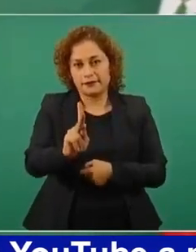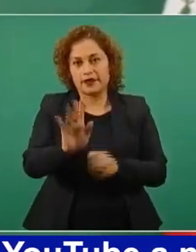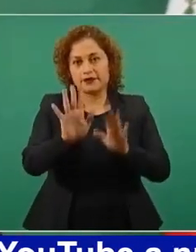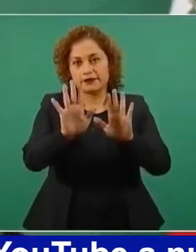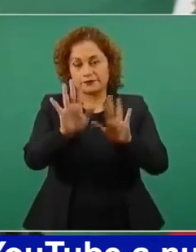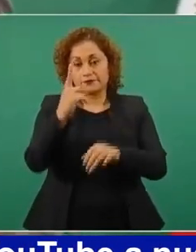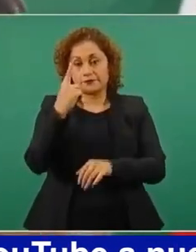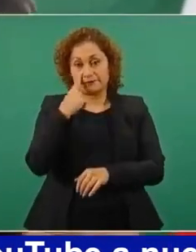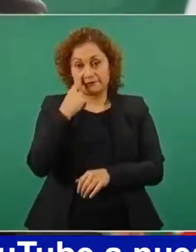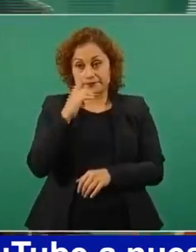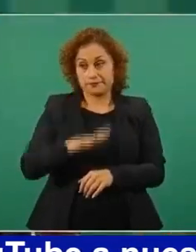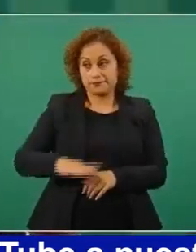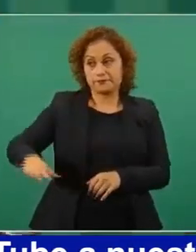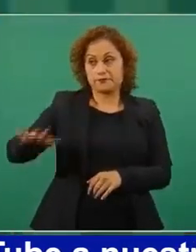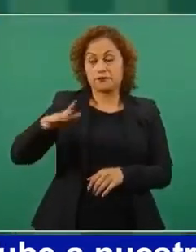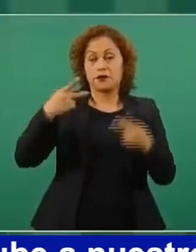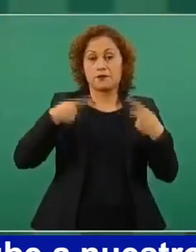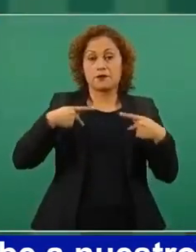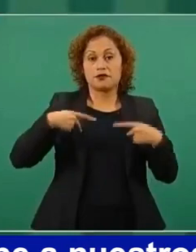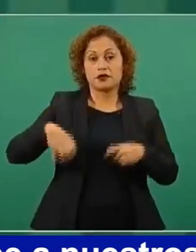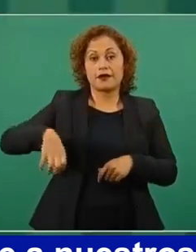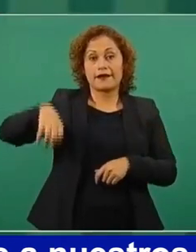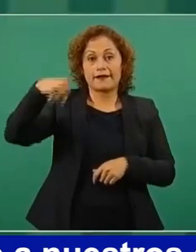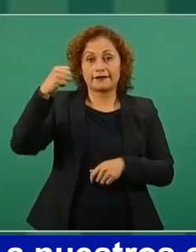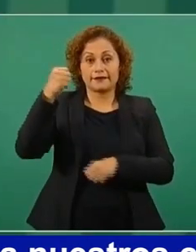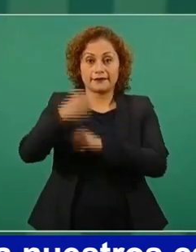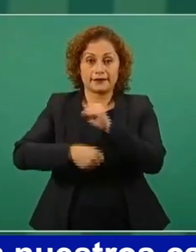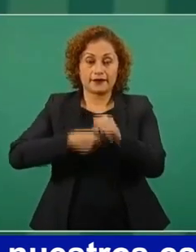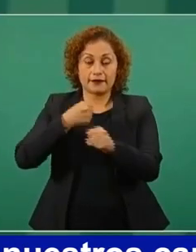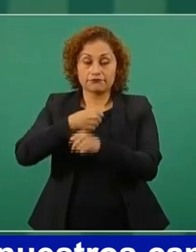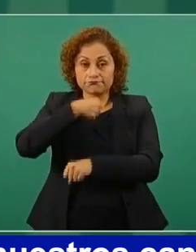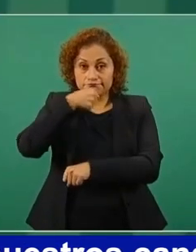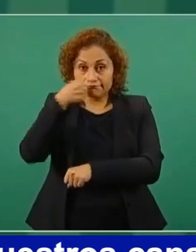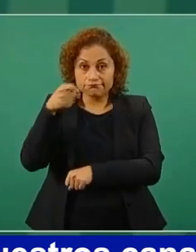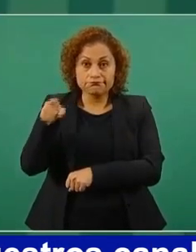adultos mayores ya pueden salir,